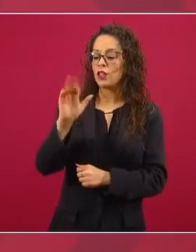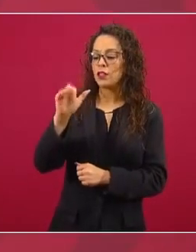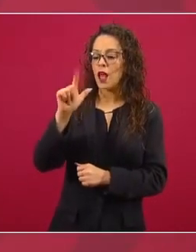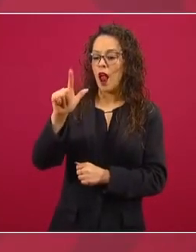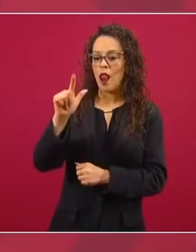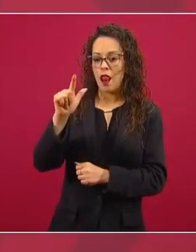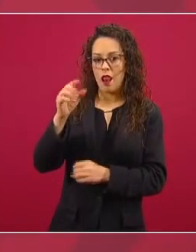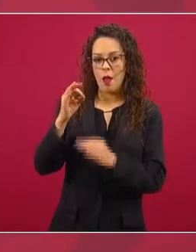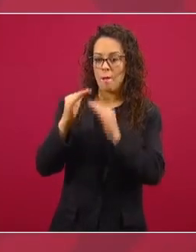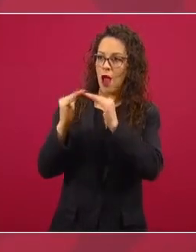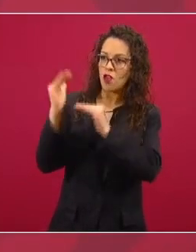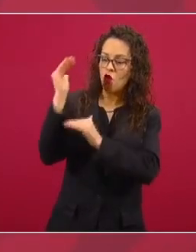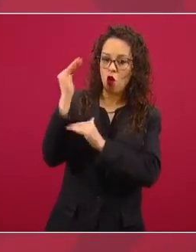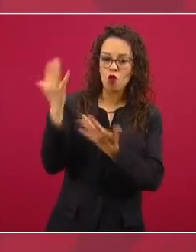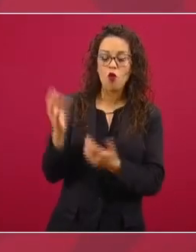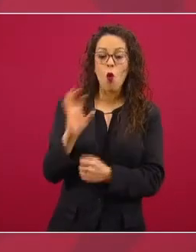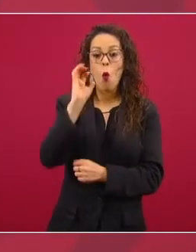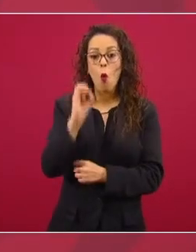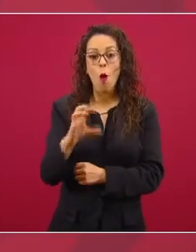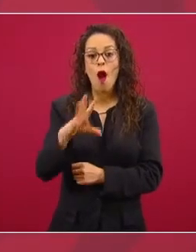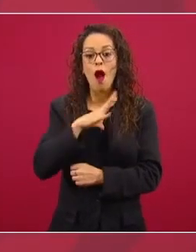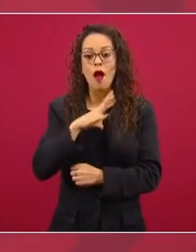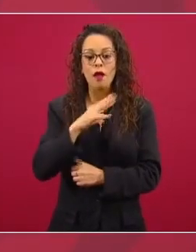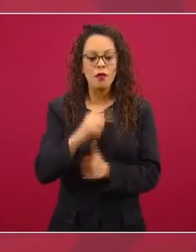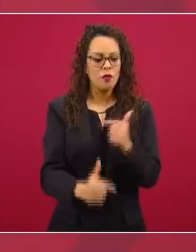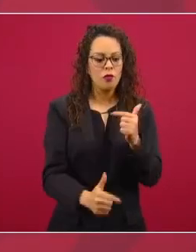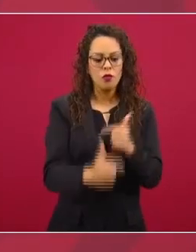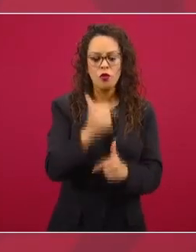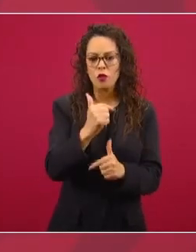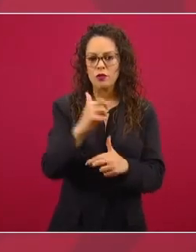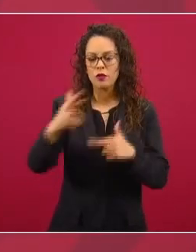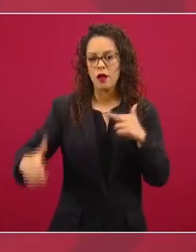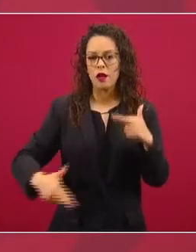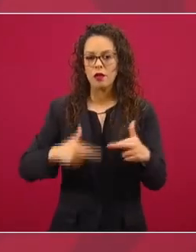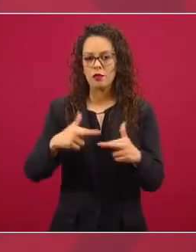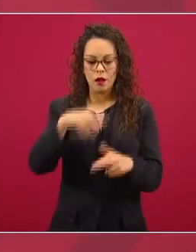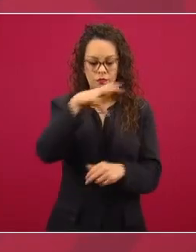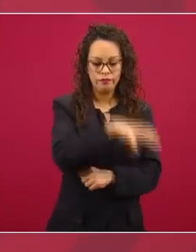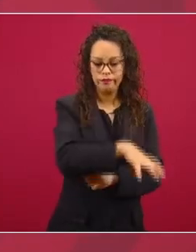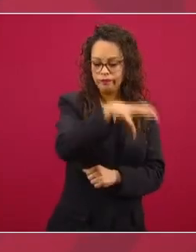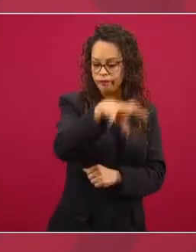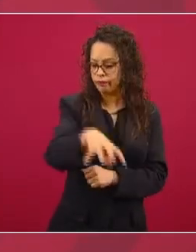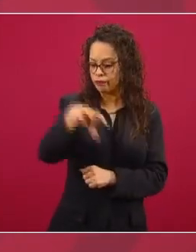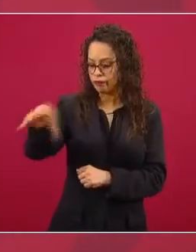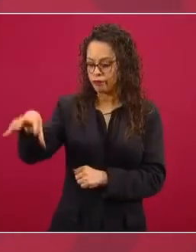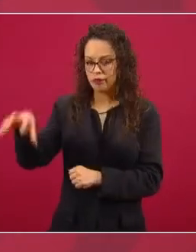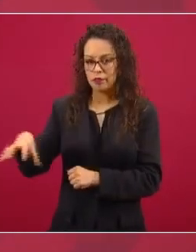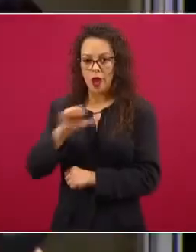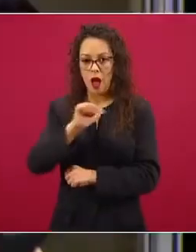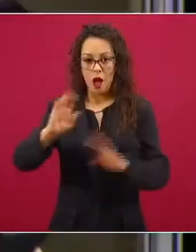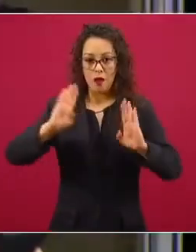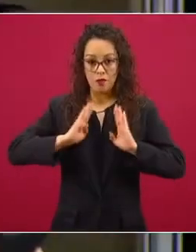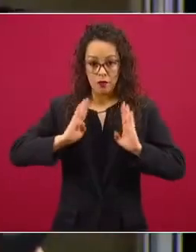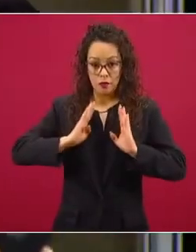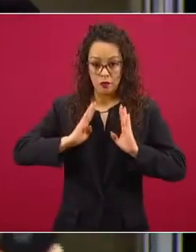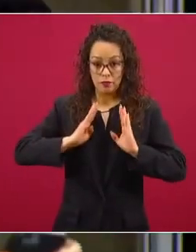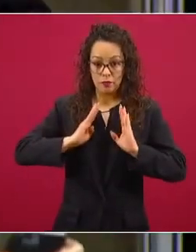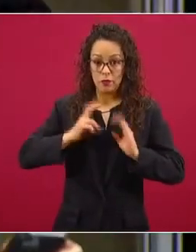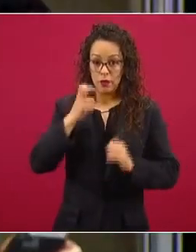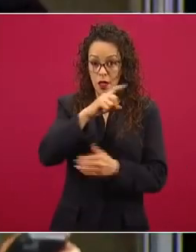o están en las 12 regiones militares o en las zonas